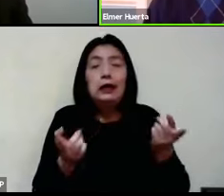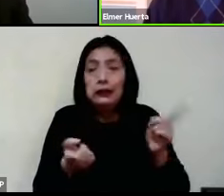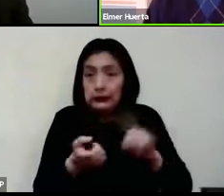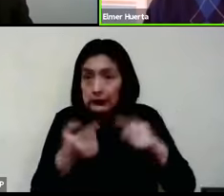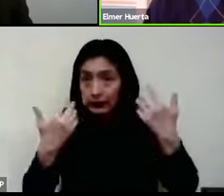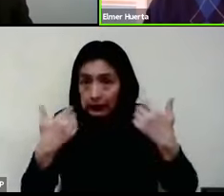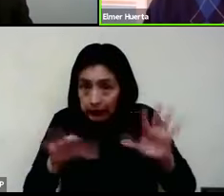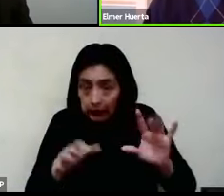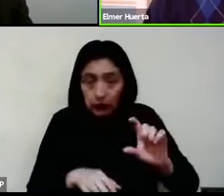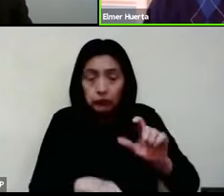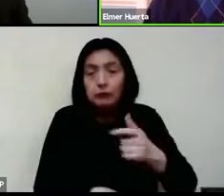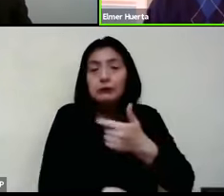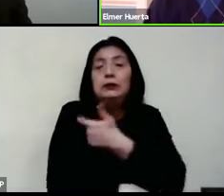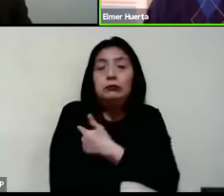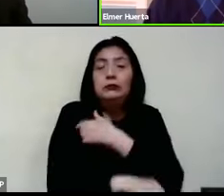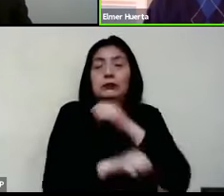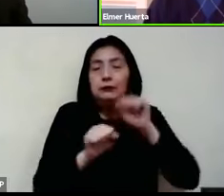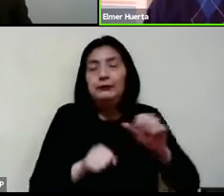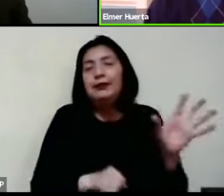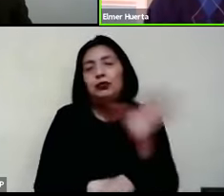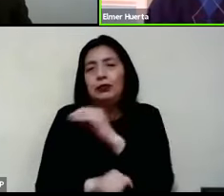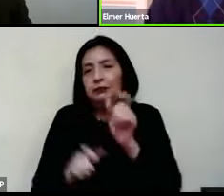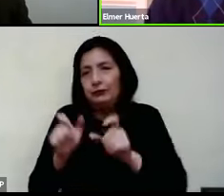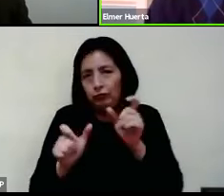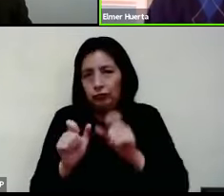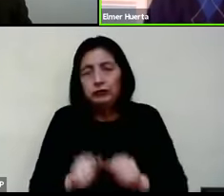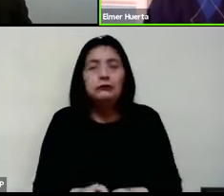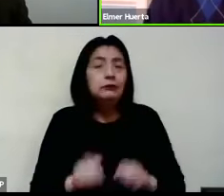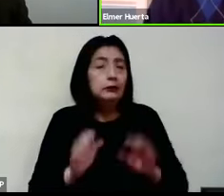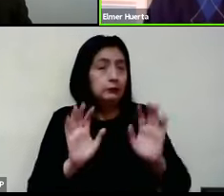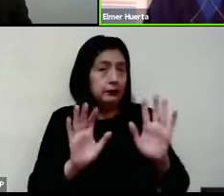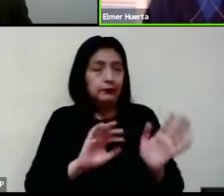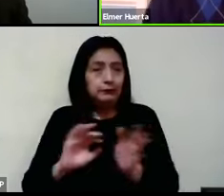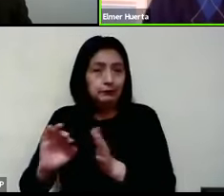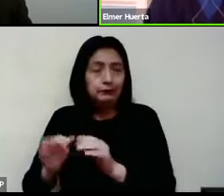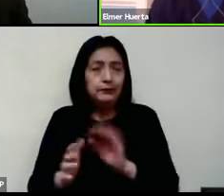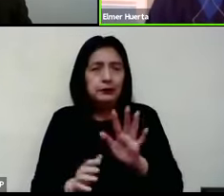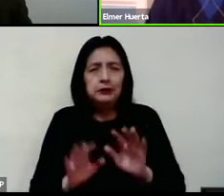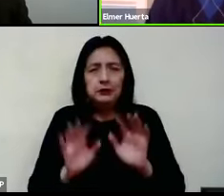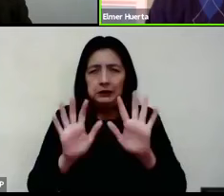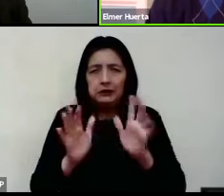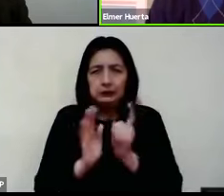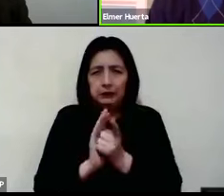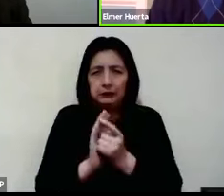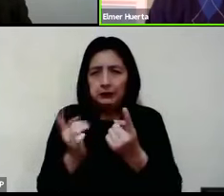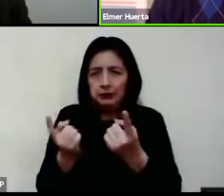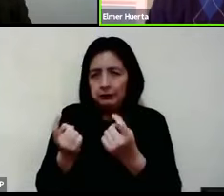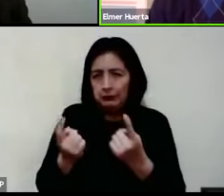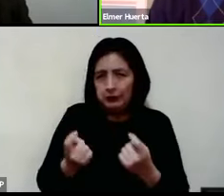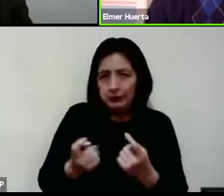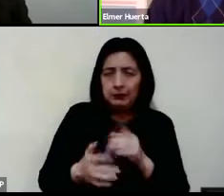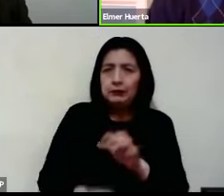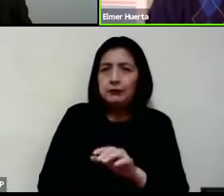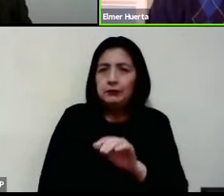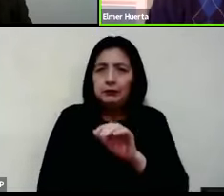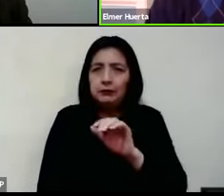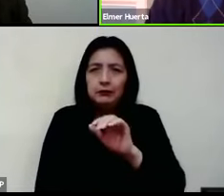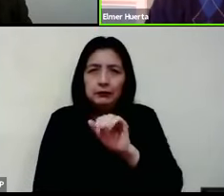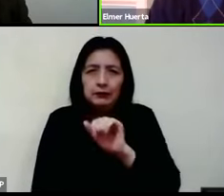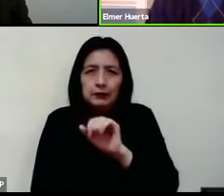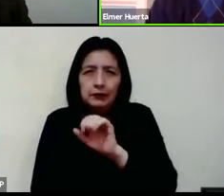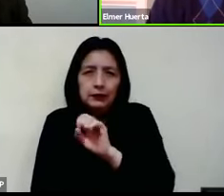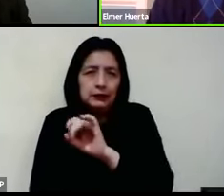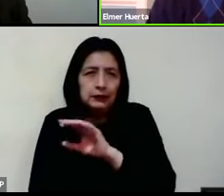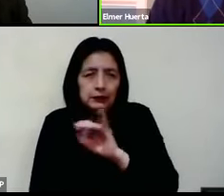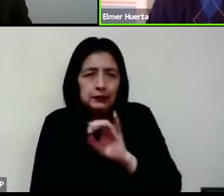vacuna que esté disponible para todos. A ver, vamos a tomar unas 10 minutos de pregunta, señor Asensio. Por